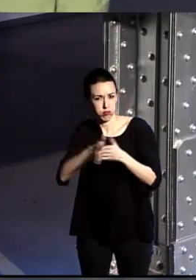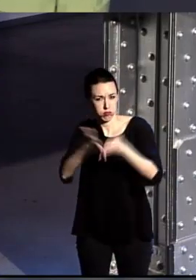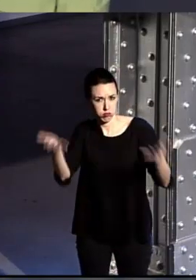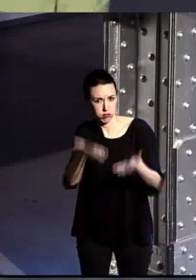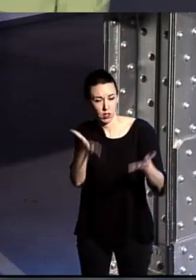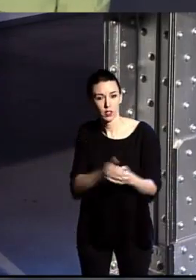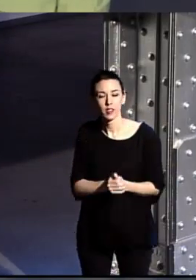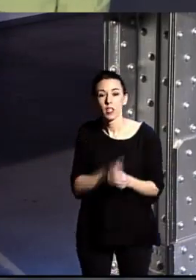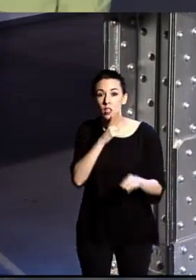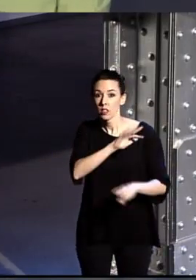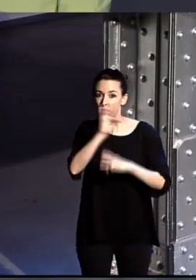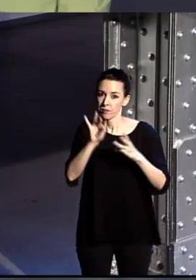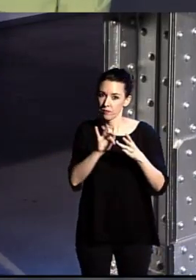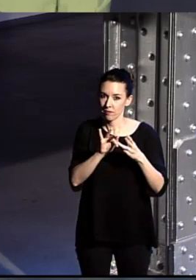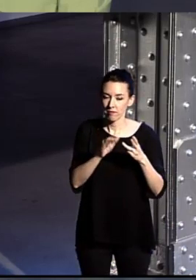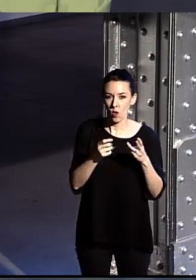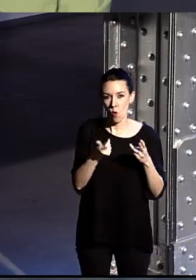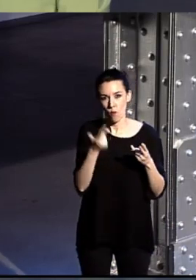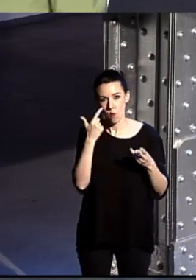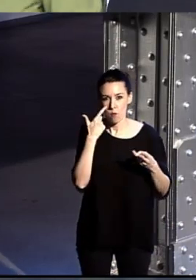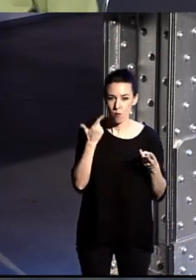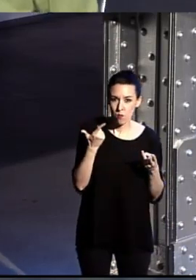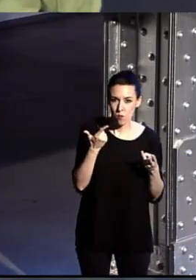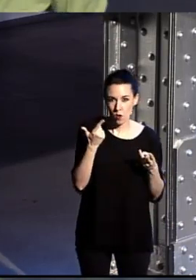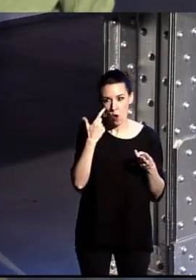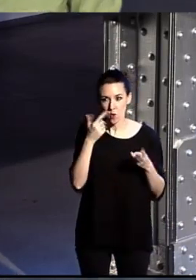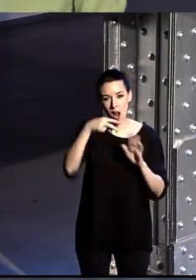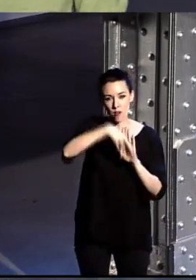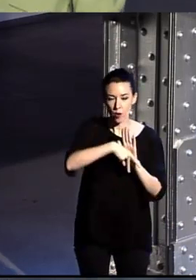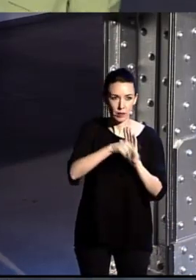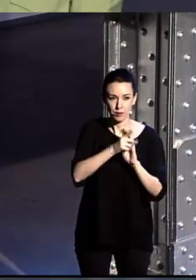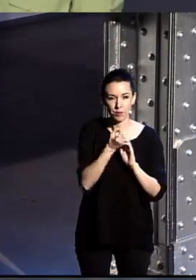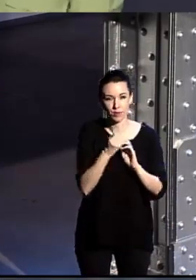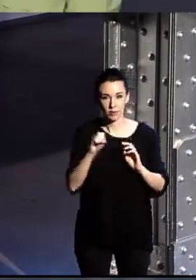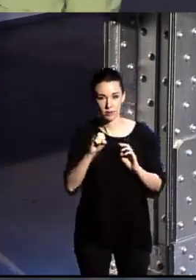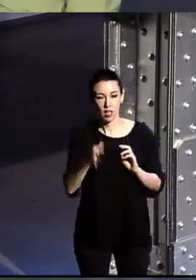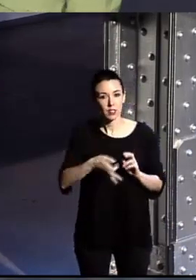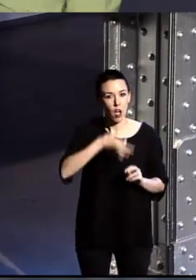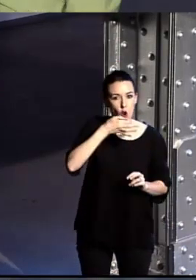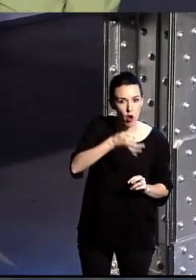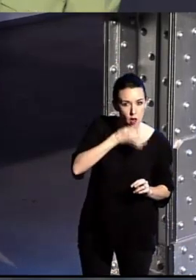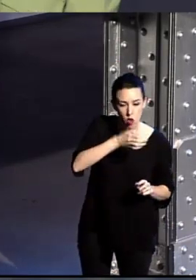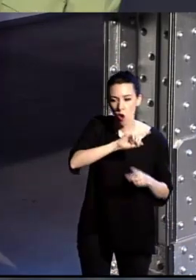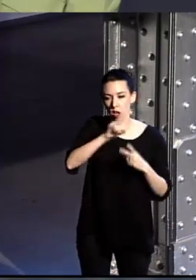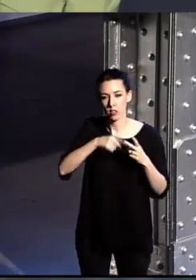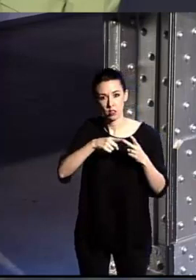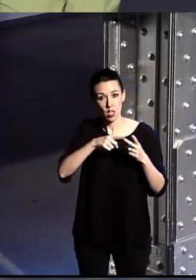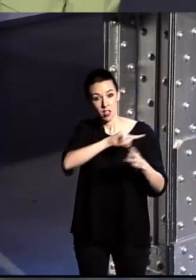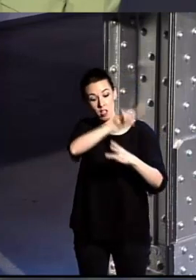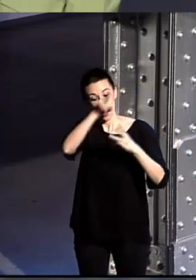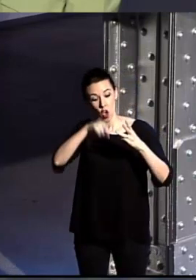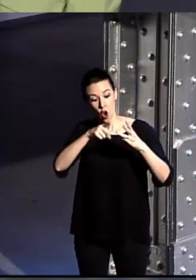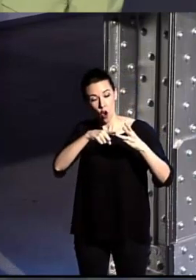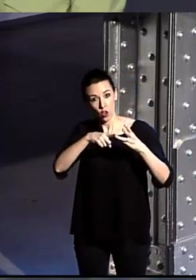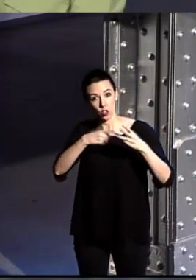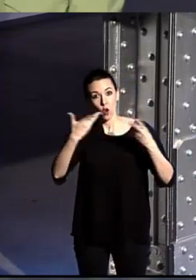Nos vamos ya a las que se empiezan a salir un poco del tiesto, ¿no? O sea, la oradora, hay un papel muy decimonónico, que es